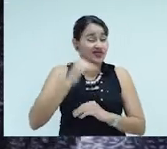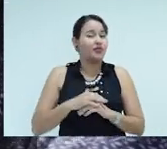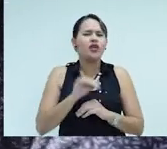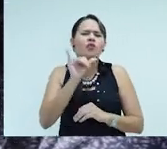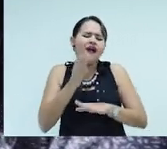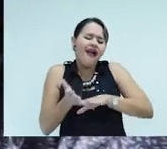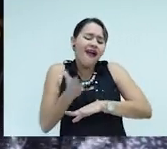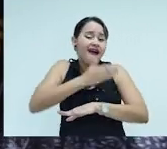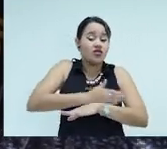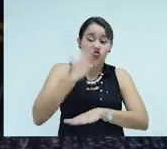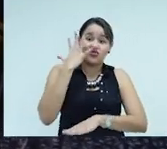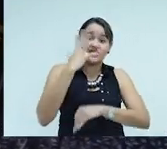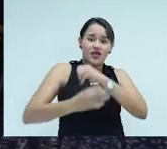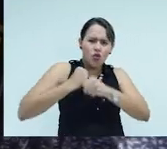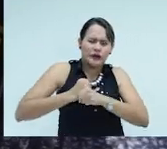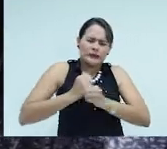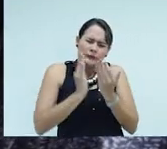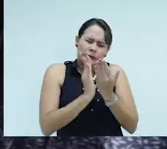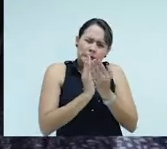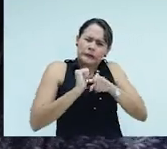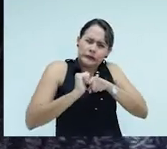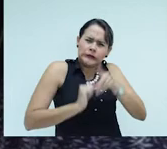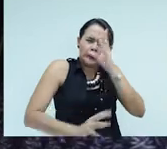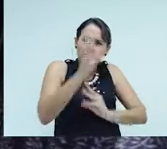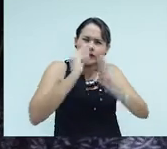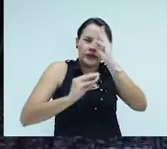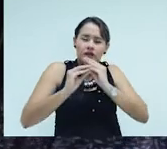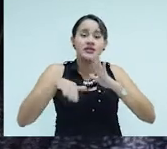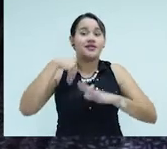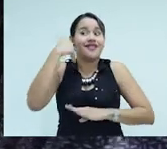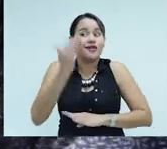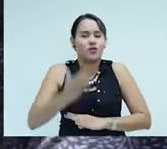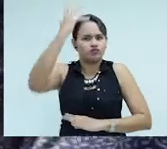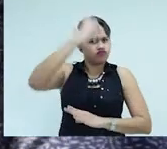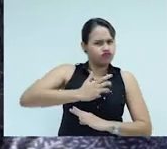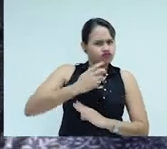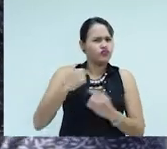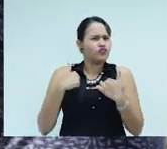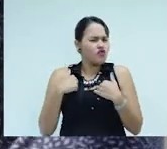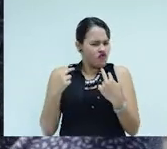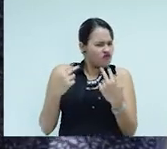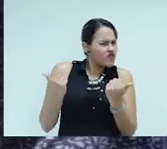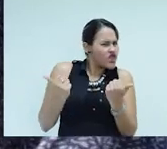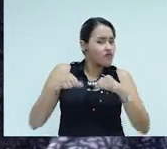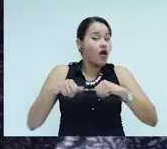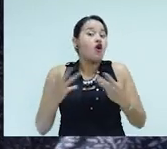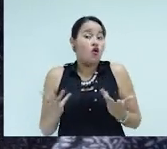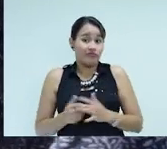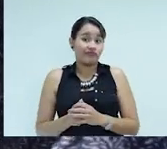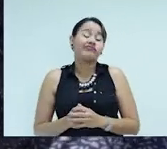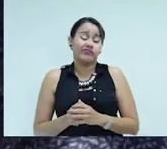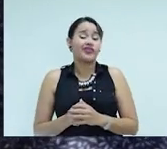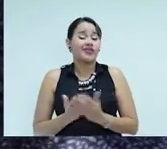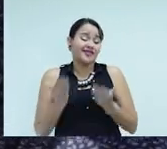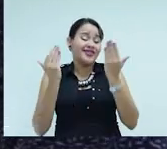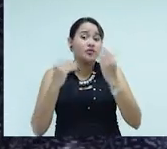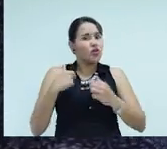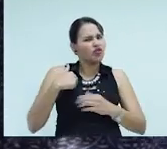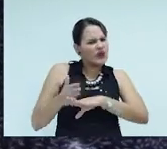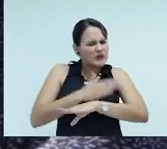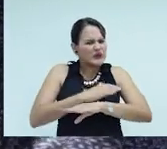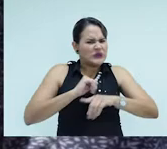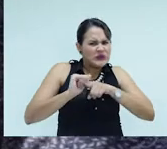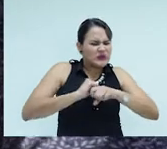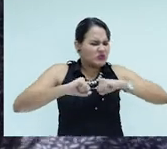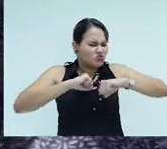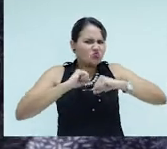también te sirve para medirte a ti mismo las capacidades que has adquirido a través de los 5 años que estuviste estudiando una carrera. Te sirve sobre